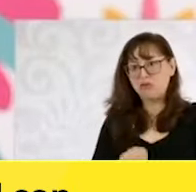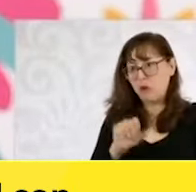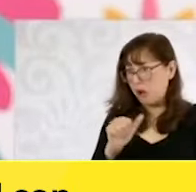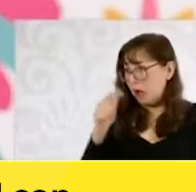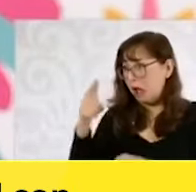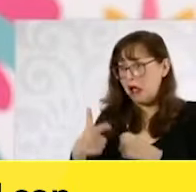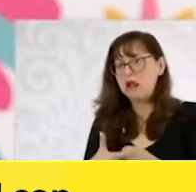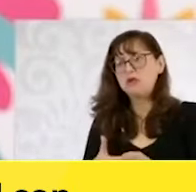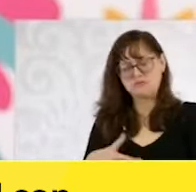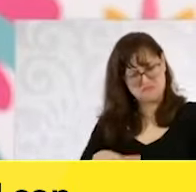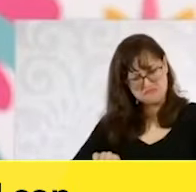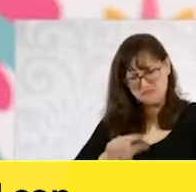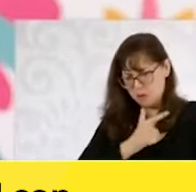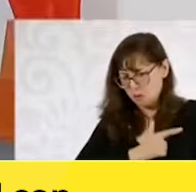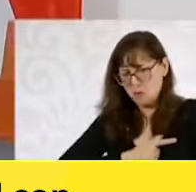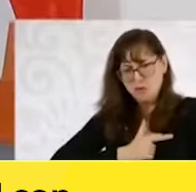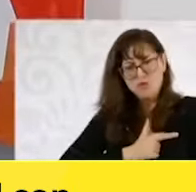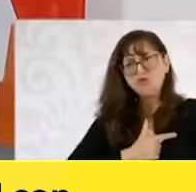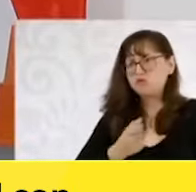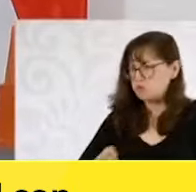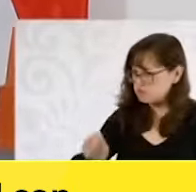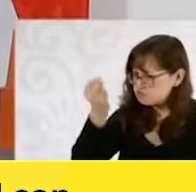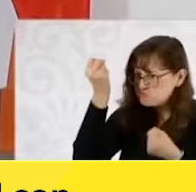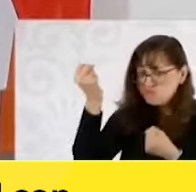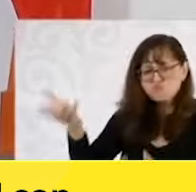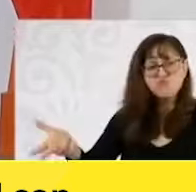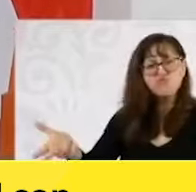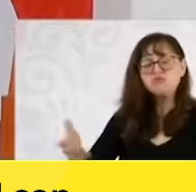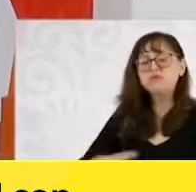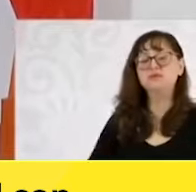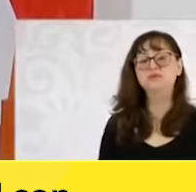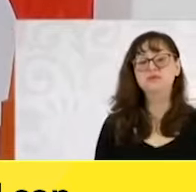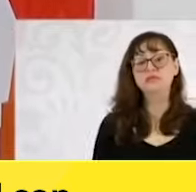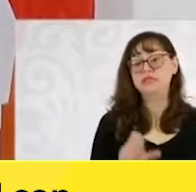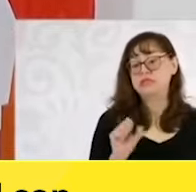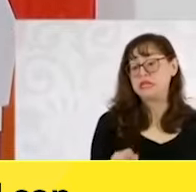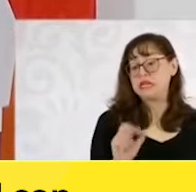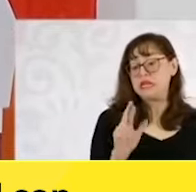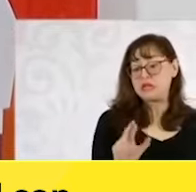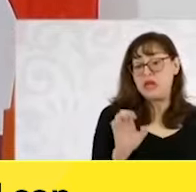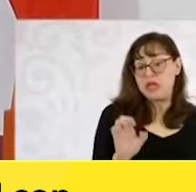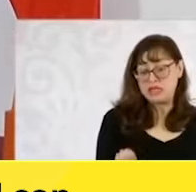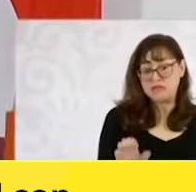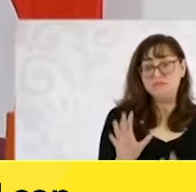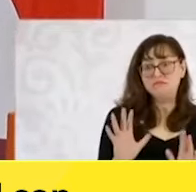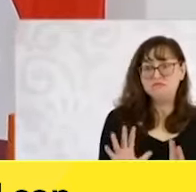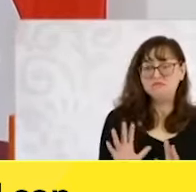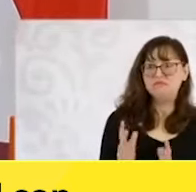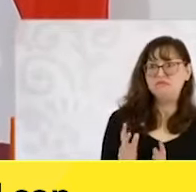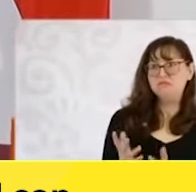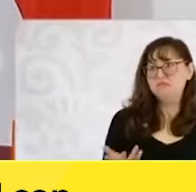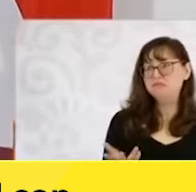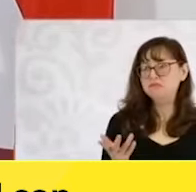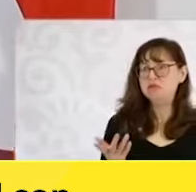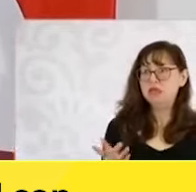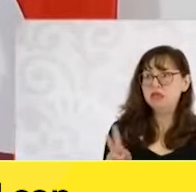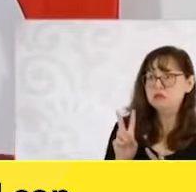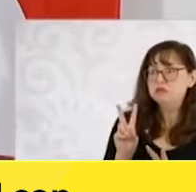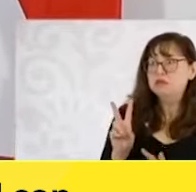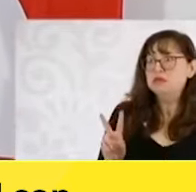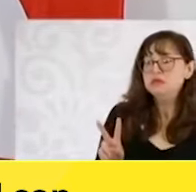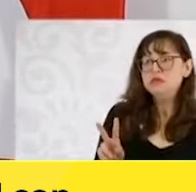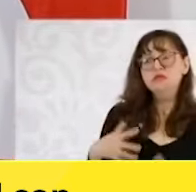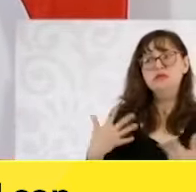esta tormenta de nombre Dana desde la semana pasada y ha dejado más de 200 muertos y una estela de destrucción. La